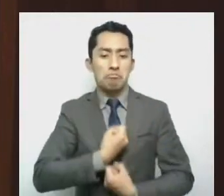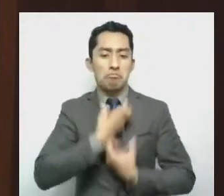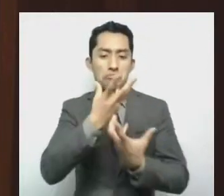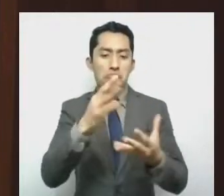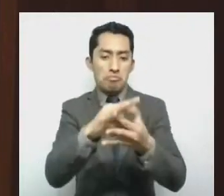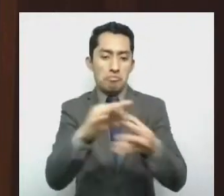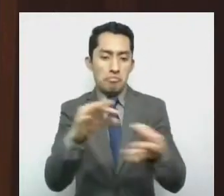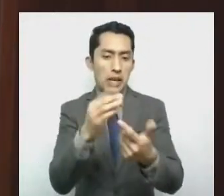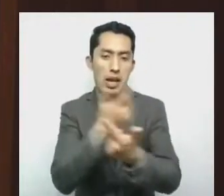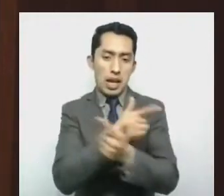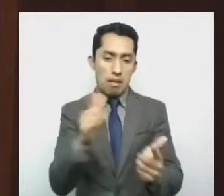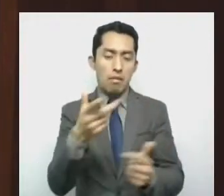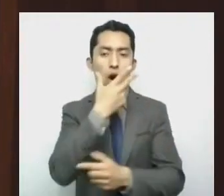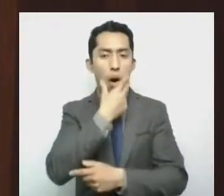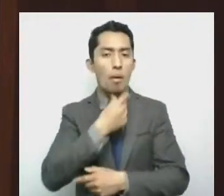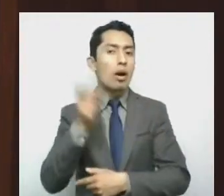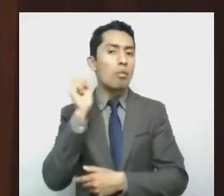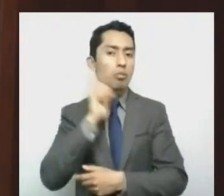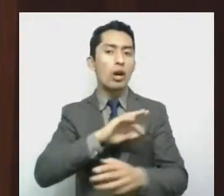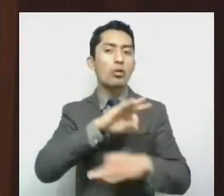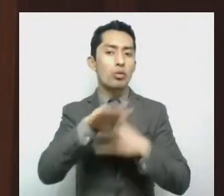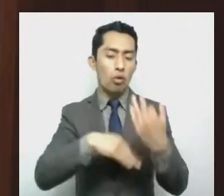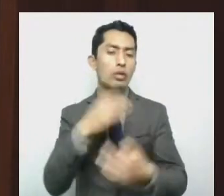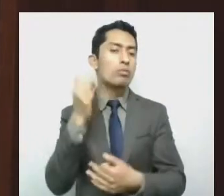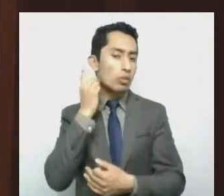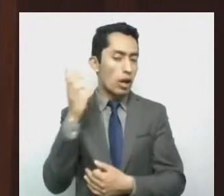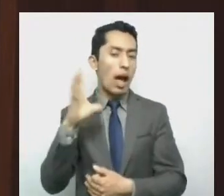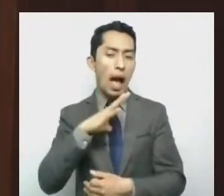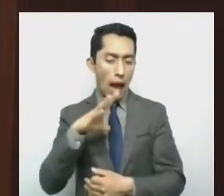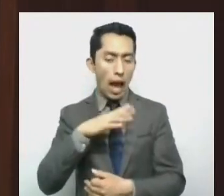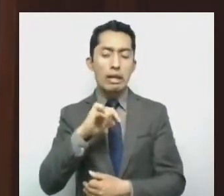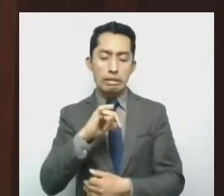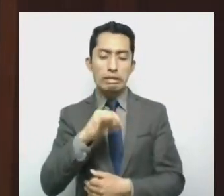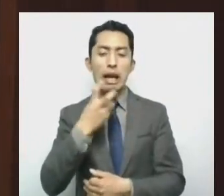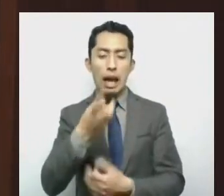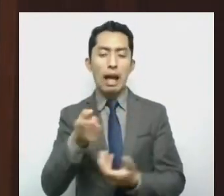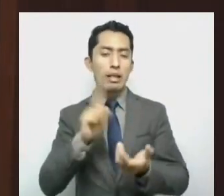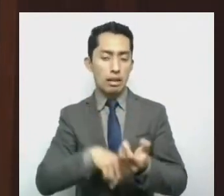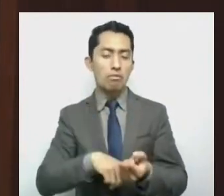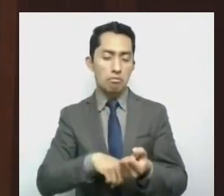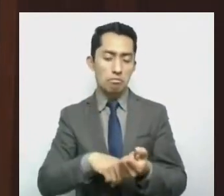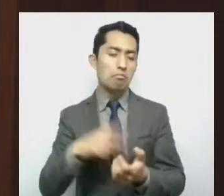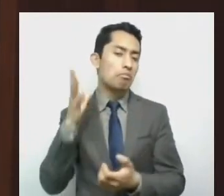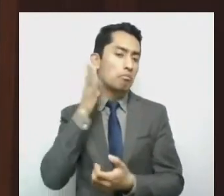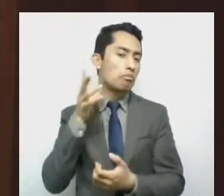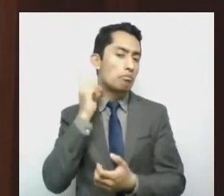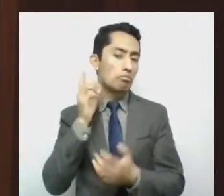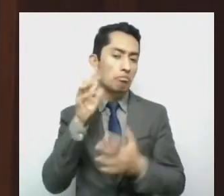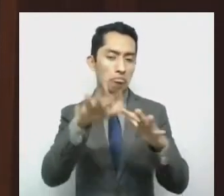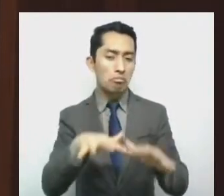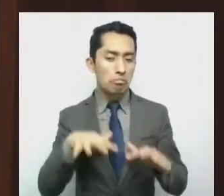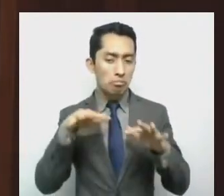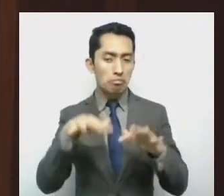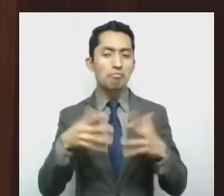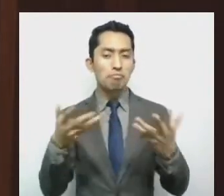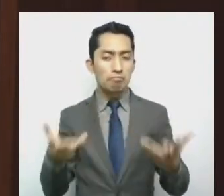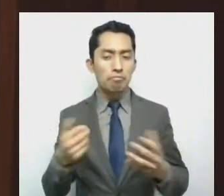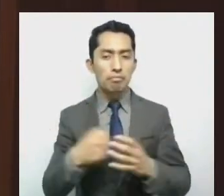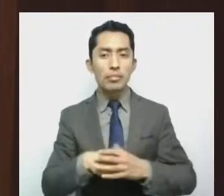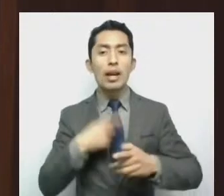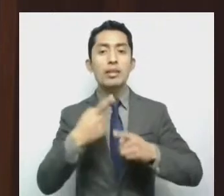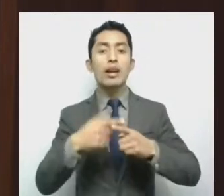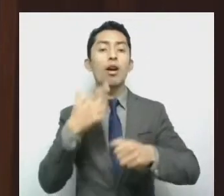los diputados tenemos aquí en este Congreso y de manera muy particular de mis